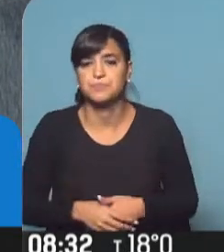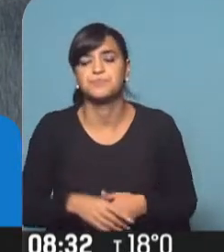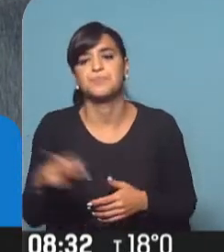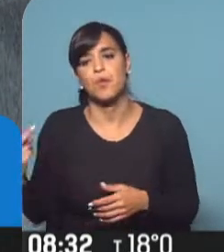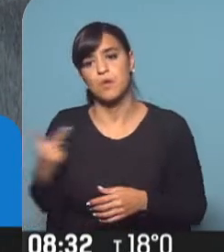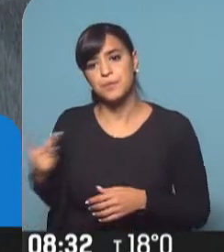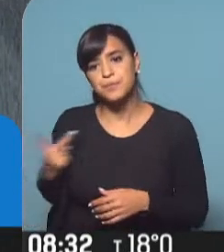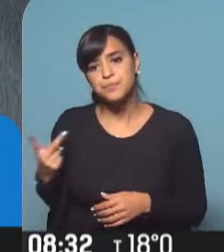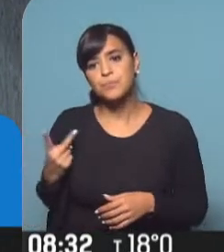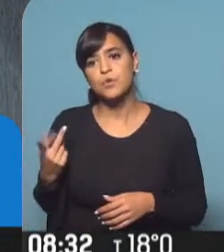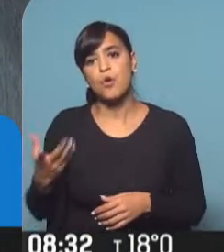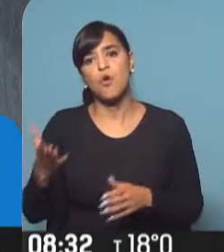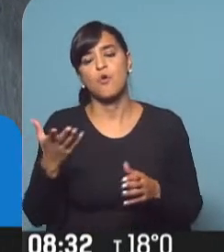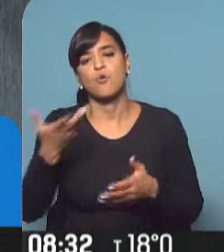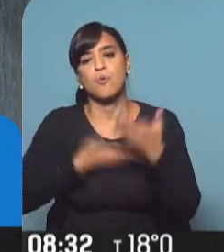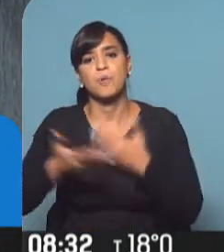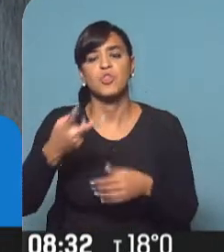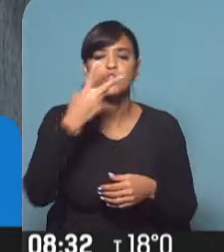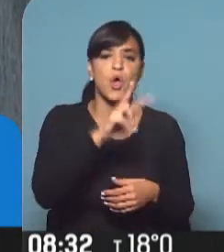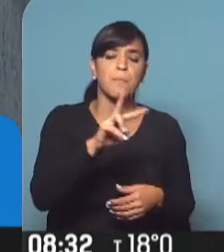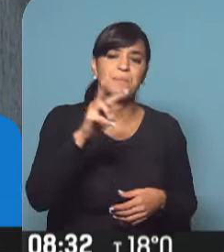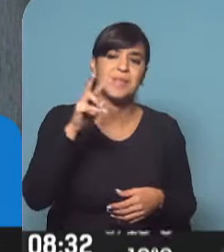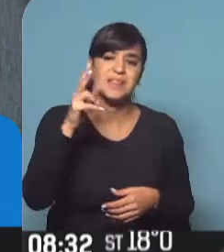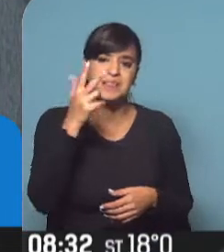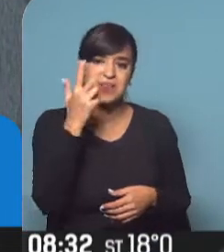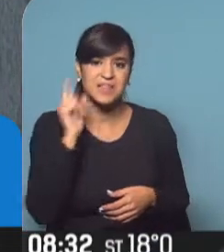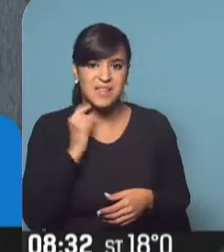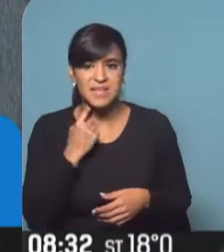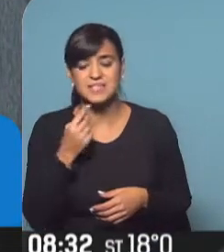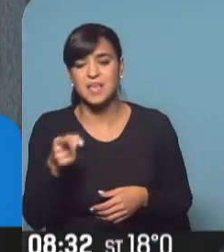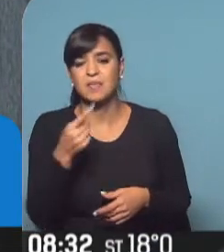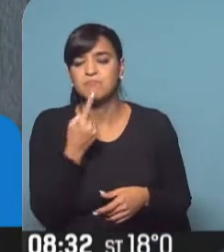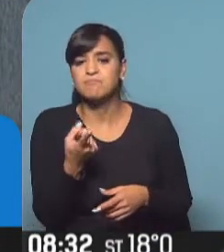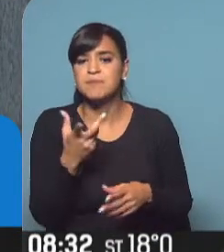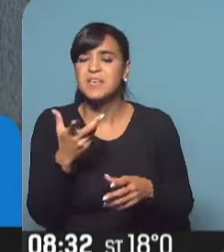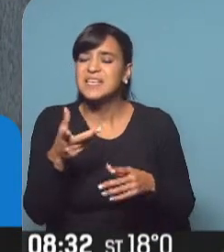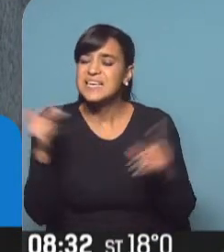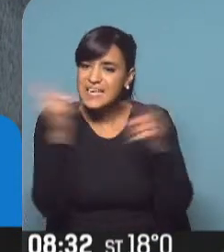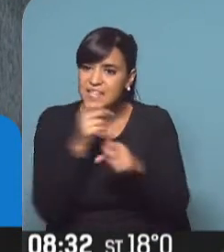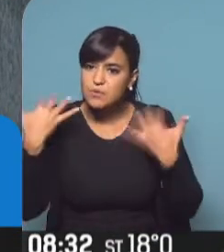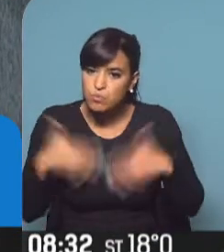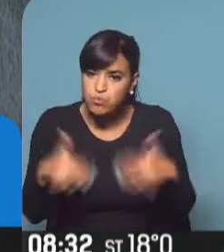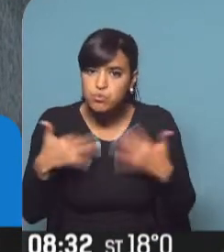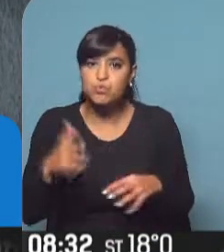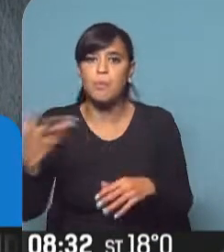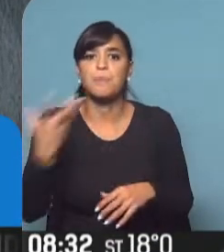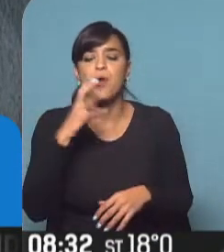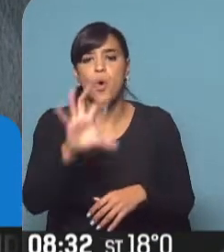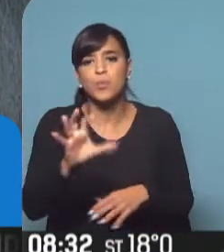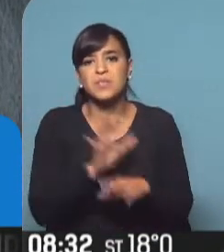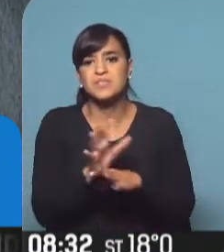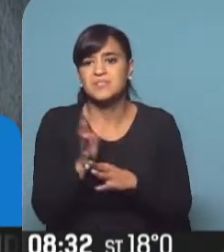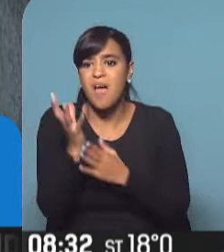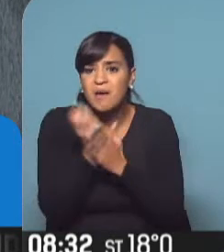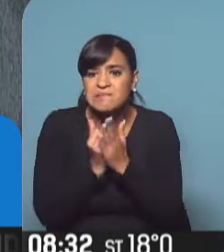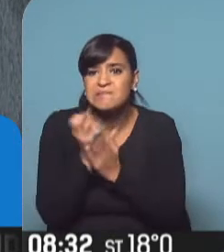eugenia compartimos del 2003 al 2007 una gestión de gobierno donde también se salía de una gran crisis y la provincia tuvo un esquema de austeridad